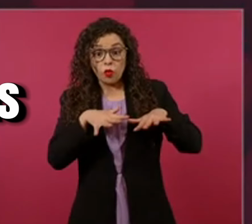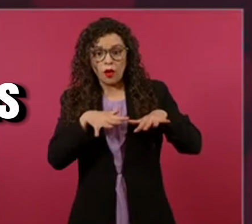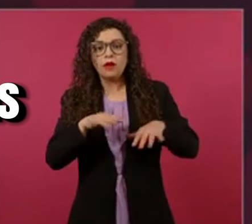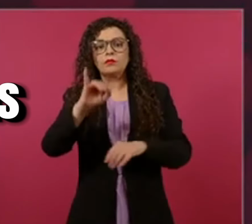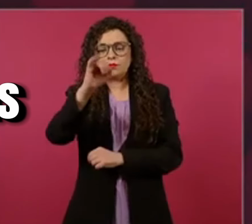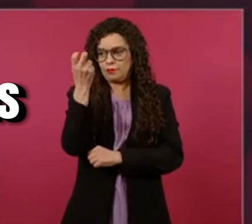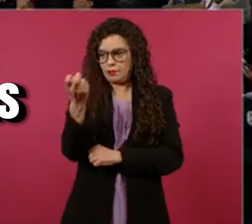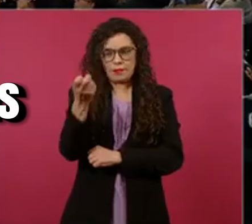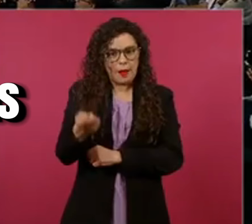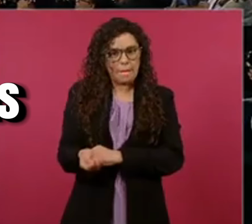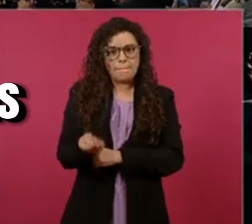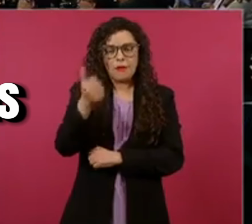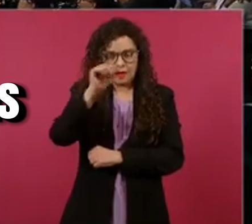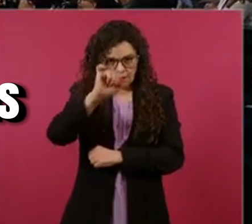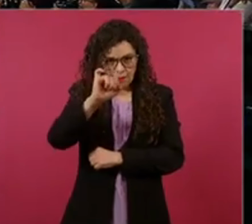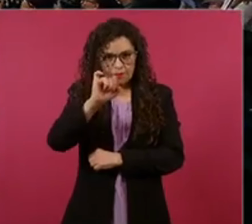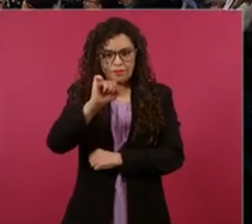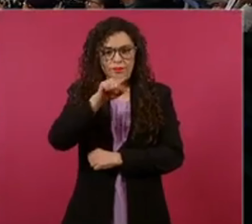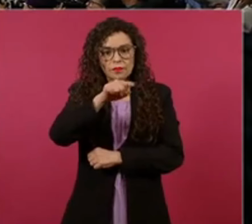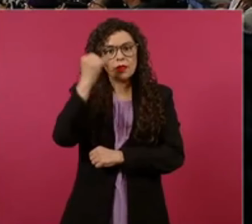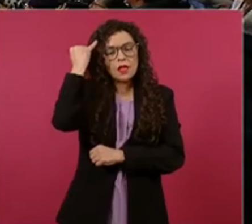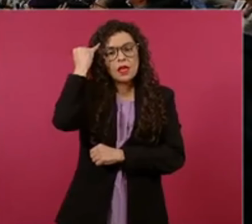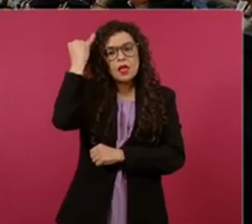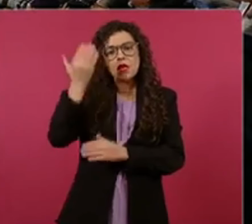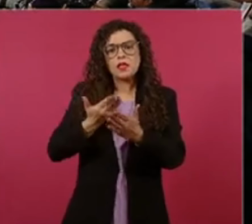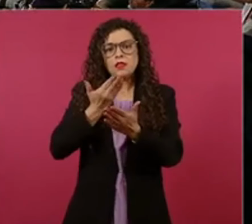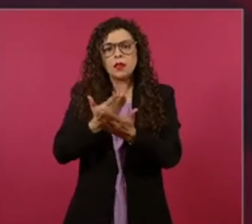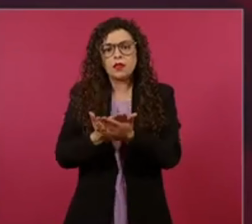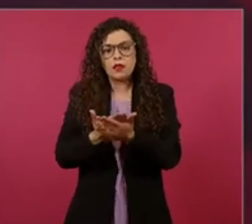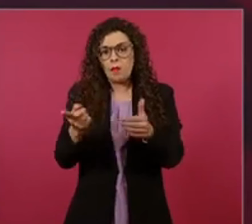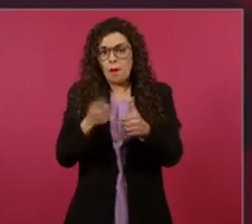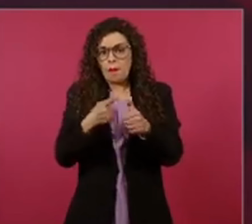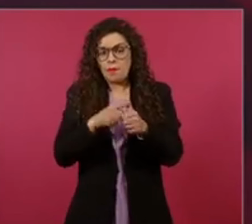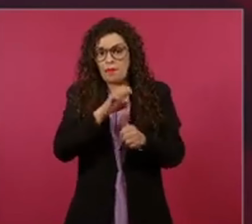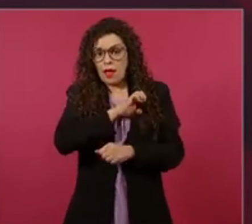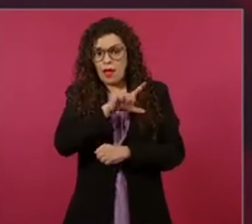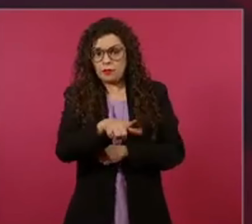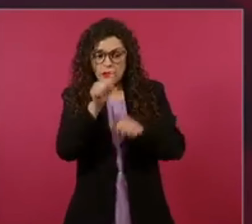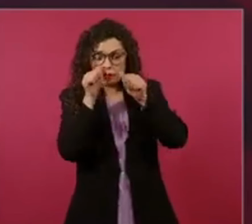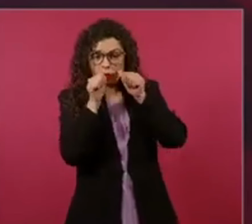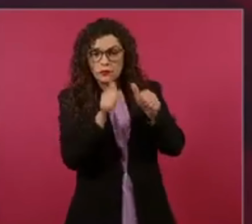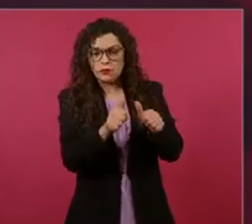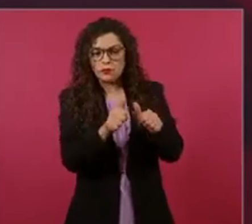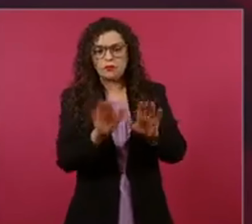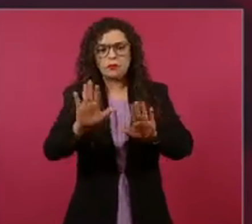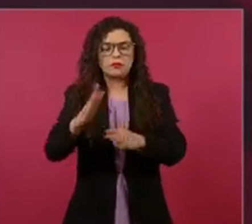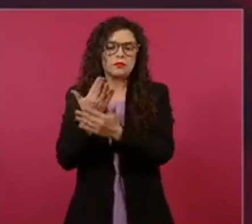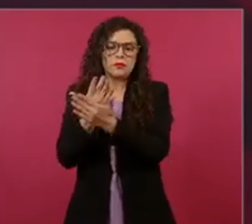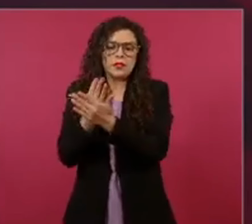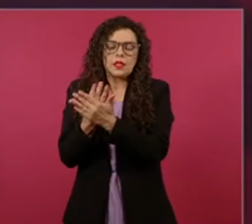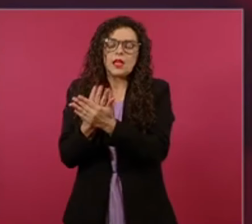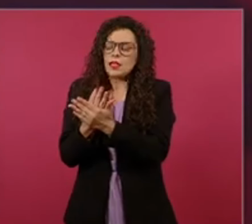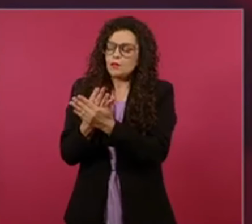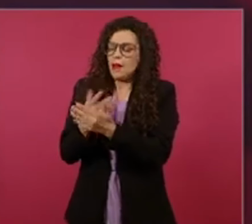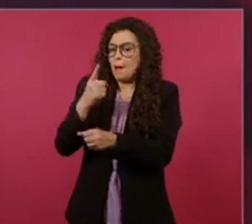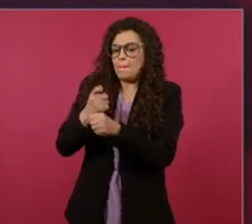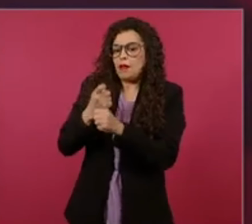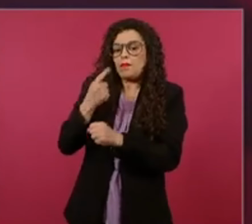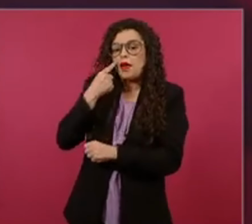planteando que se enviarían como iniciativas preferentes por ser el inicio. Ya veríamos la particularidad